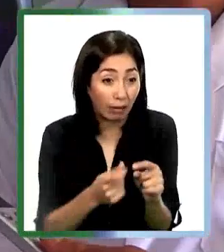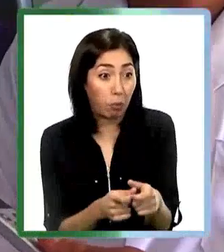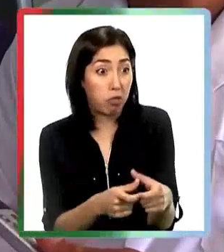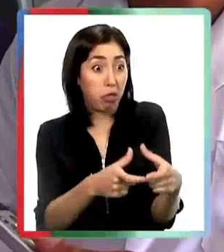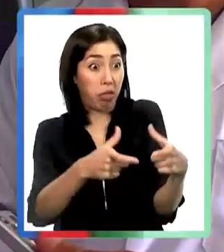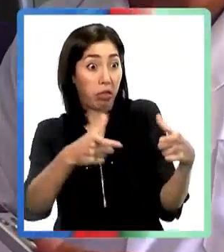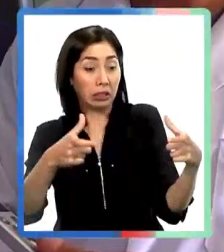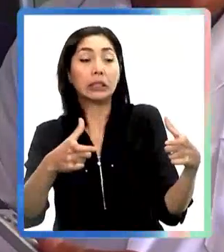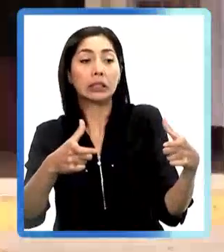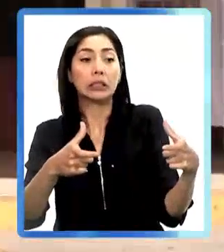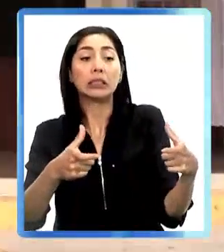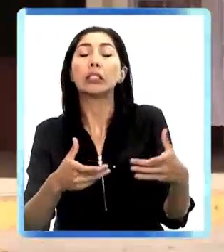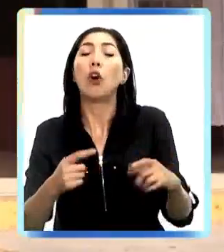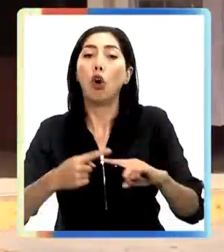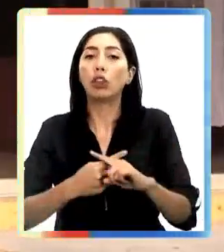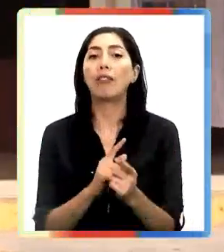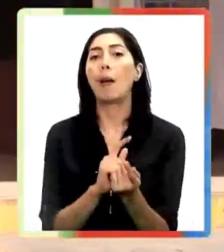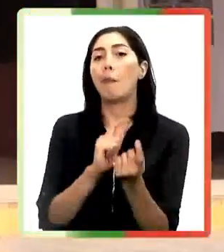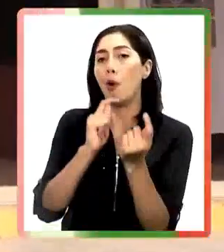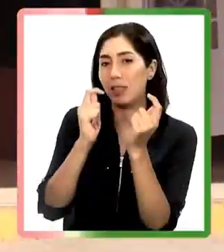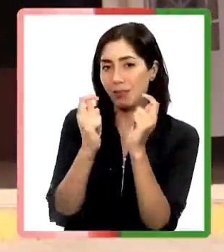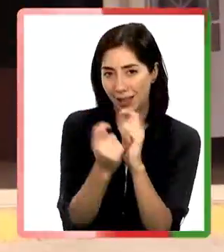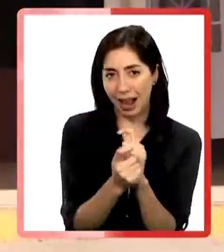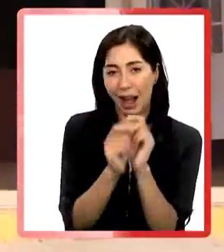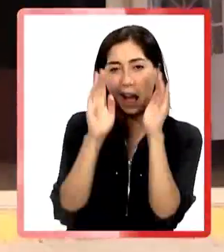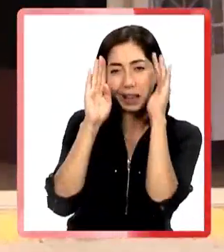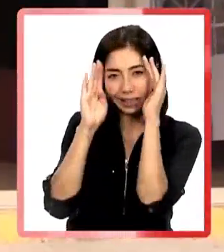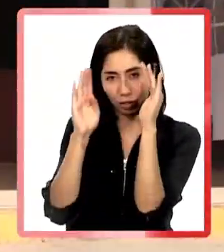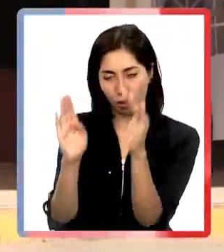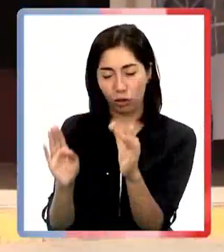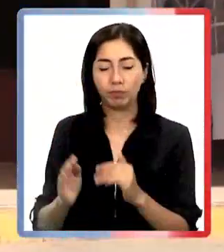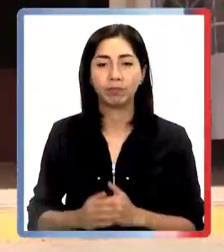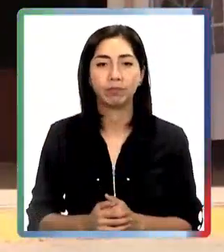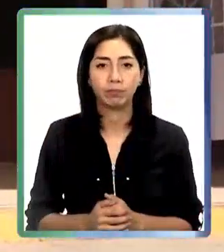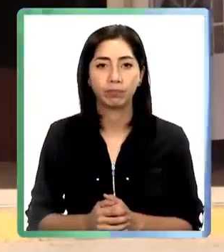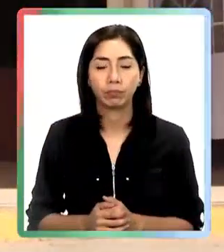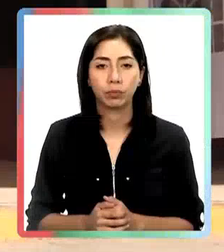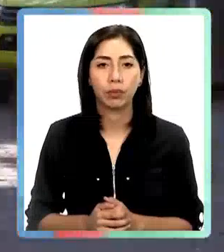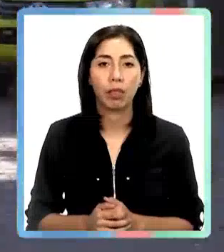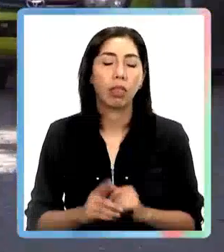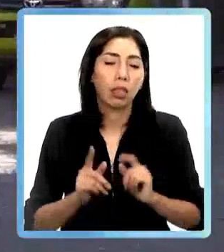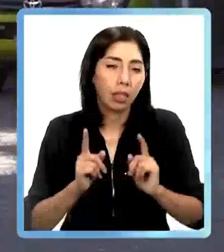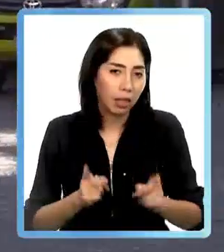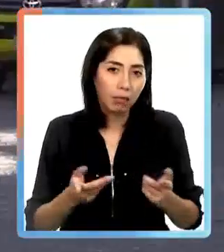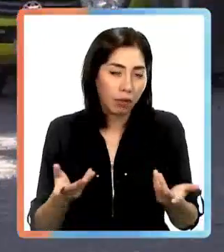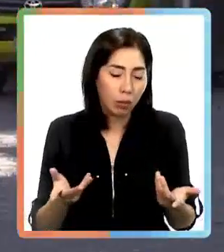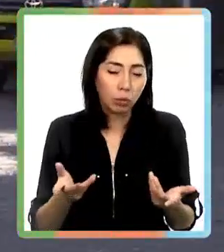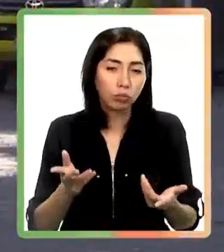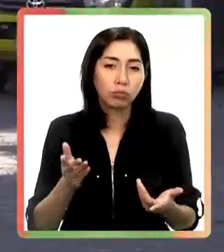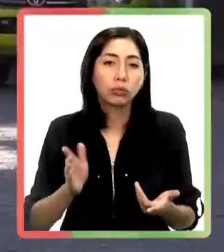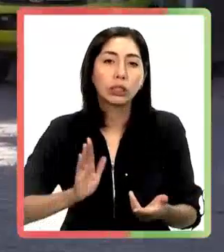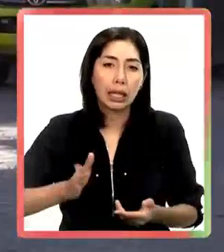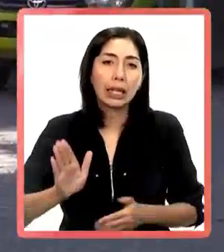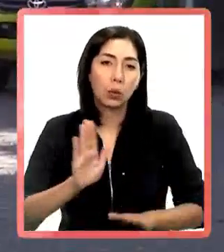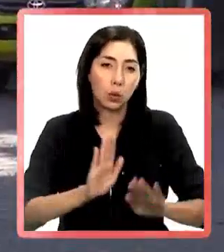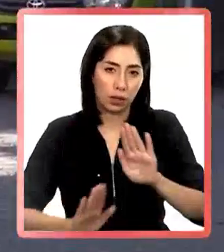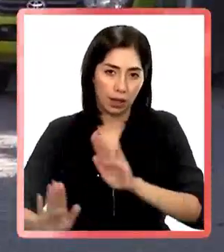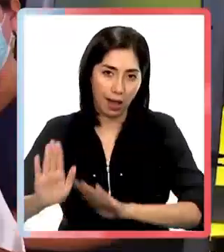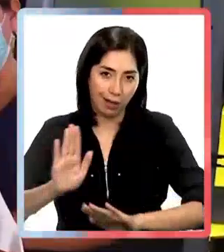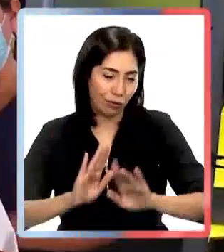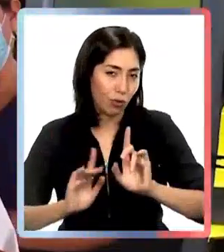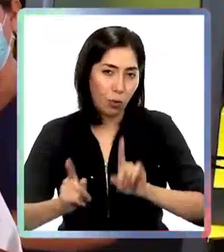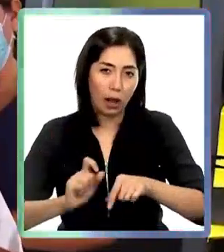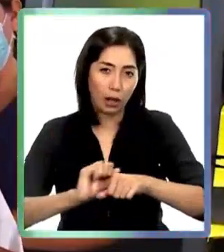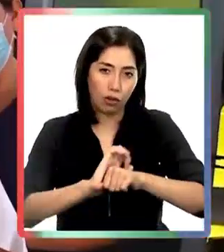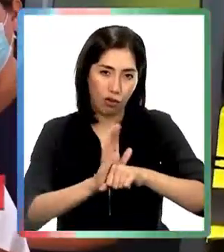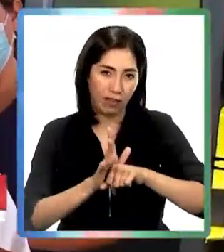a modificar las atenciones. No podemos dejar de cuidar el tema epidemiológico